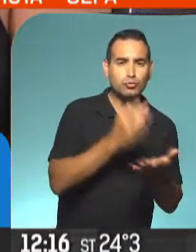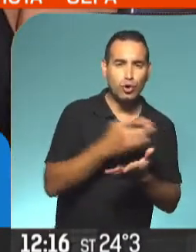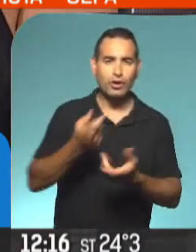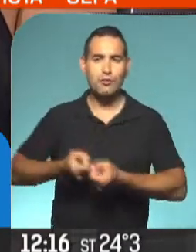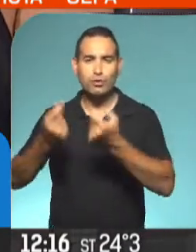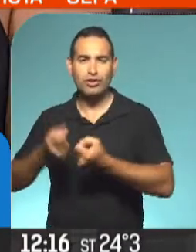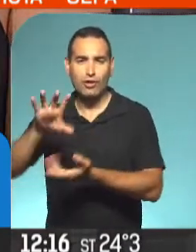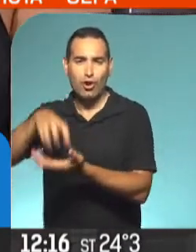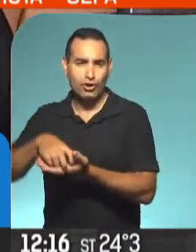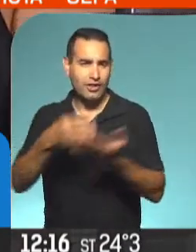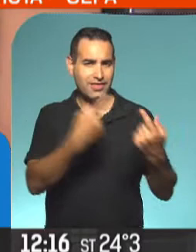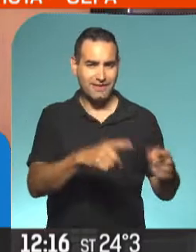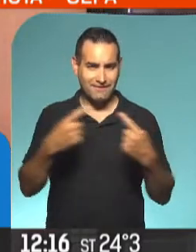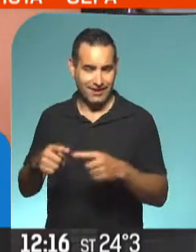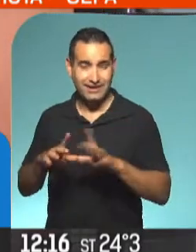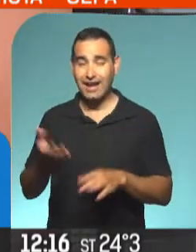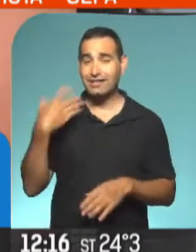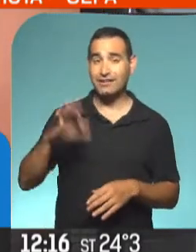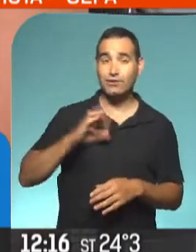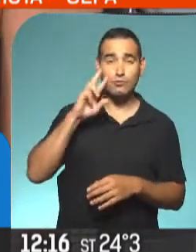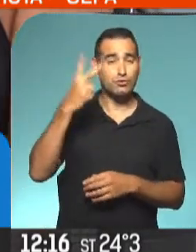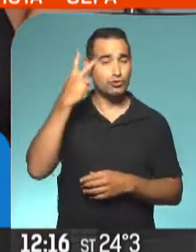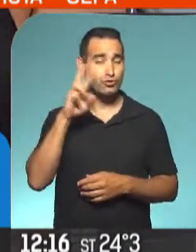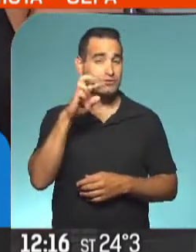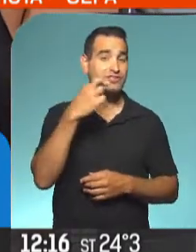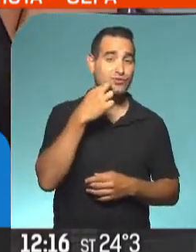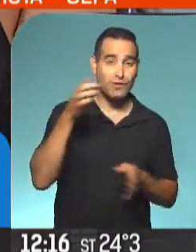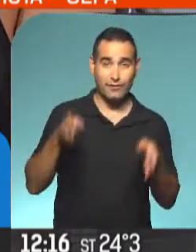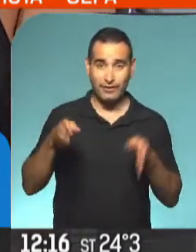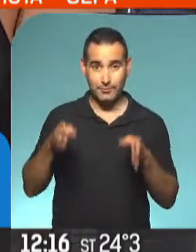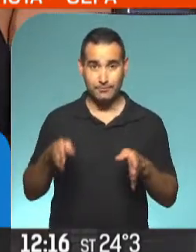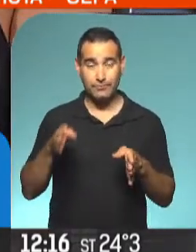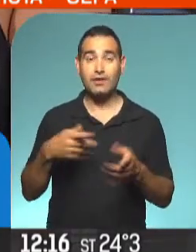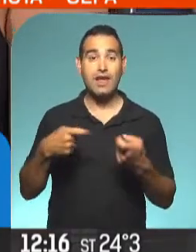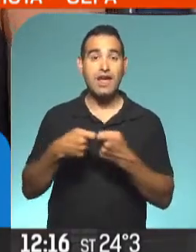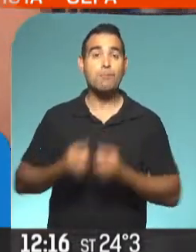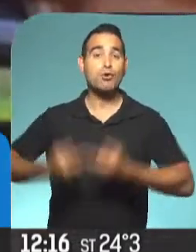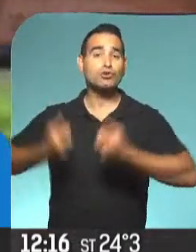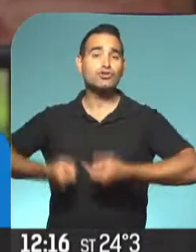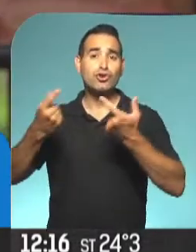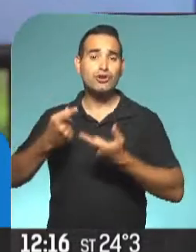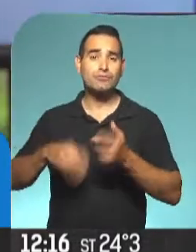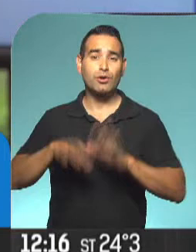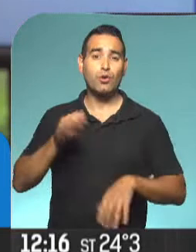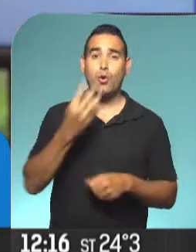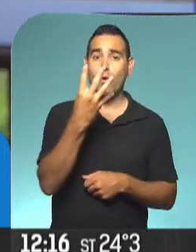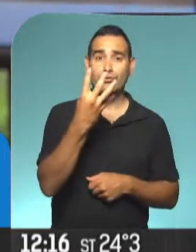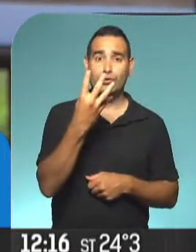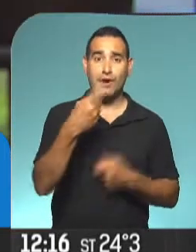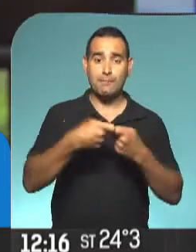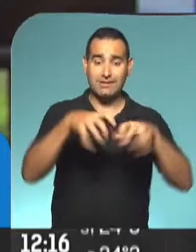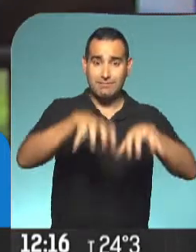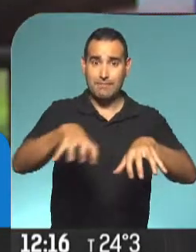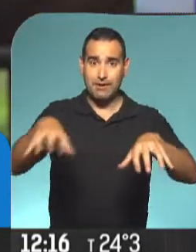exportador. Si uno ve la campaña del 2018-2019, las principales exportaciones les hicieron 4 grandes compañías,